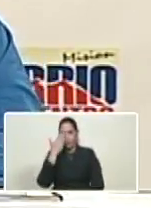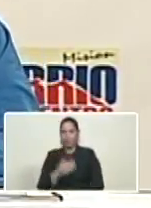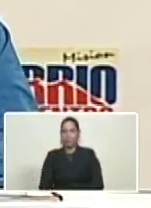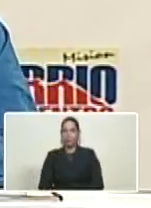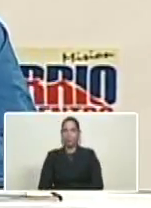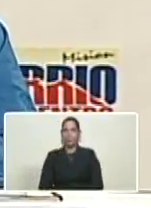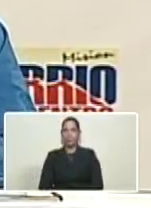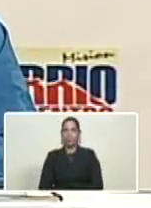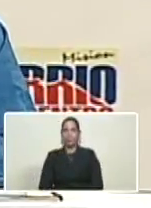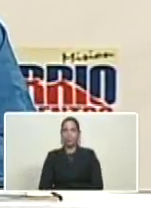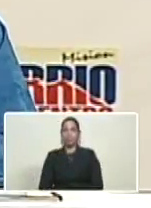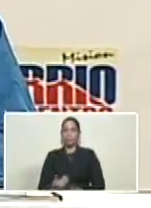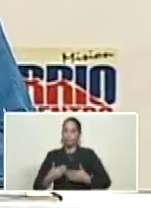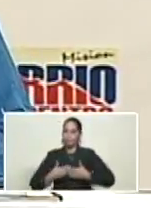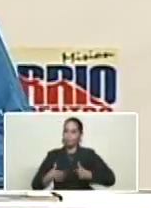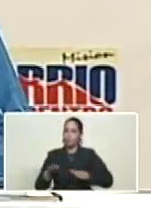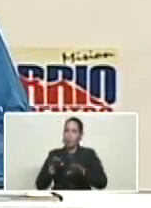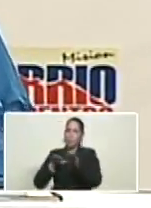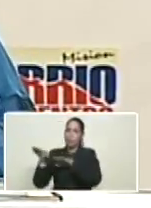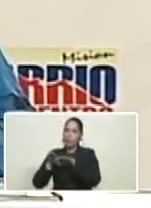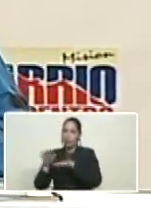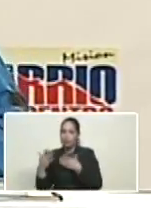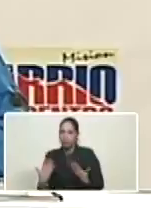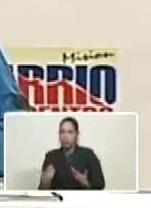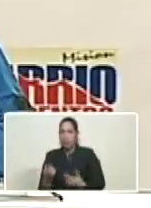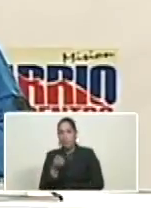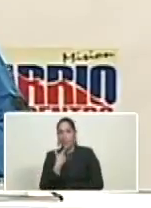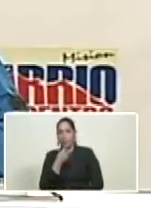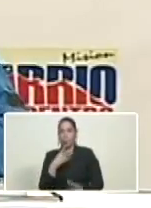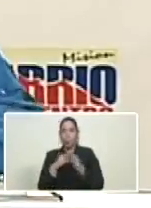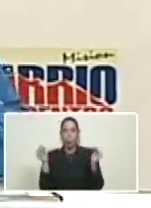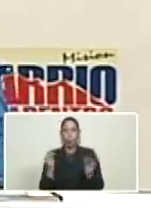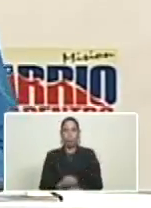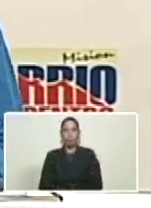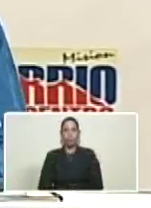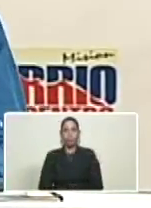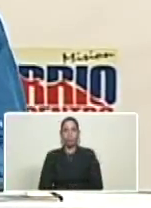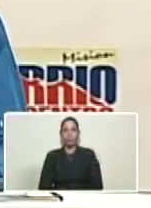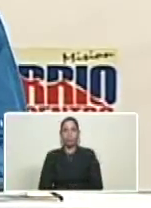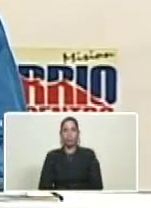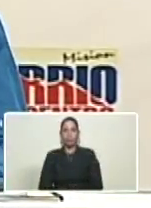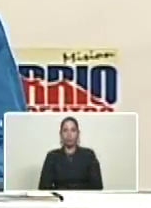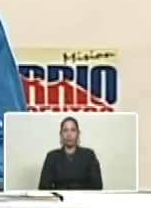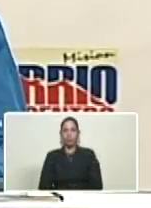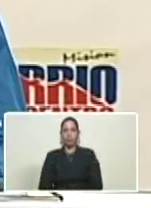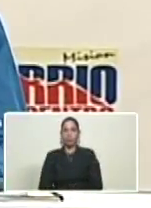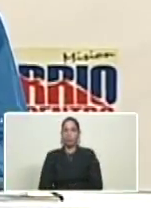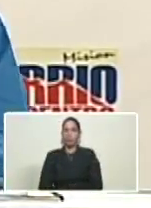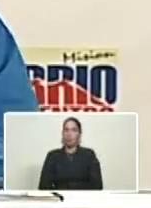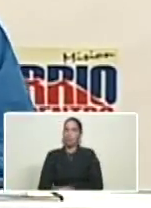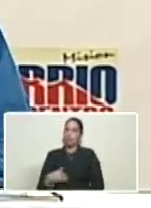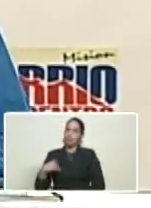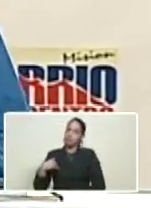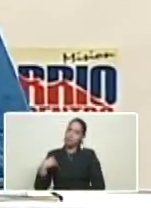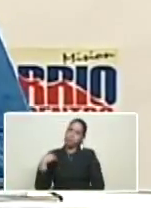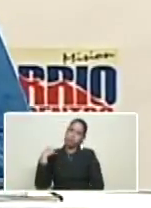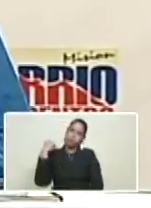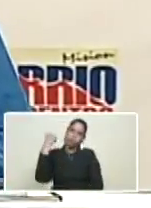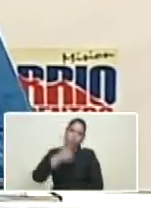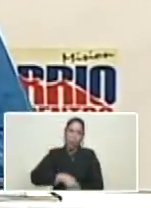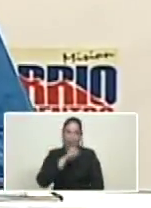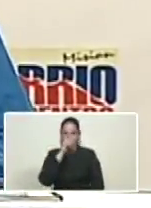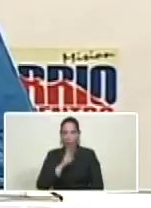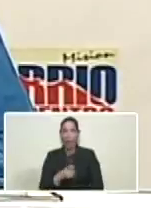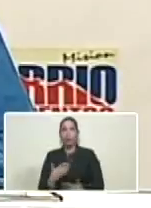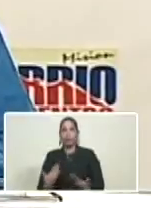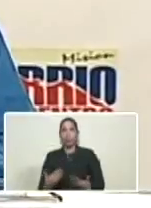Hemos garantizado las importaciones para medicamentos de todo lo que resta de año y parte del inicio del próximo año. Tengo